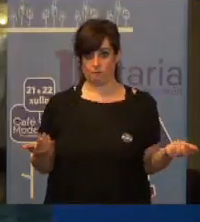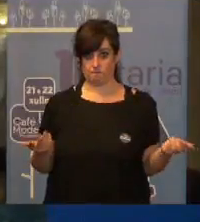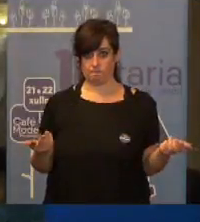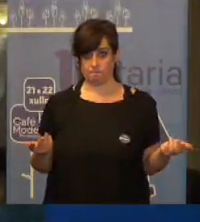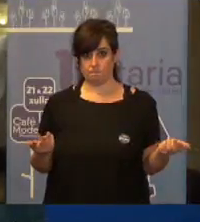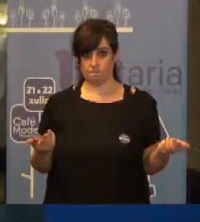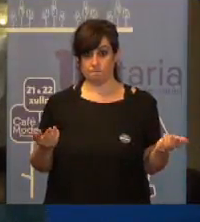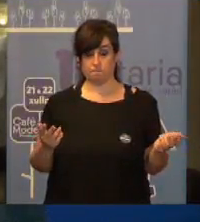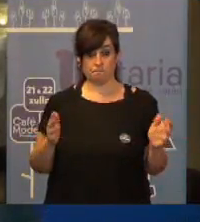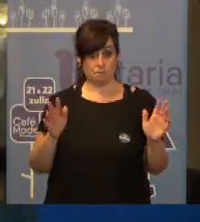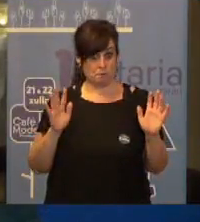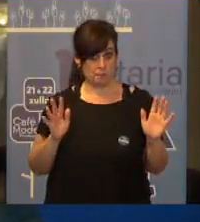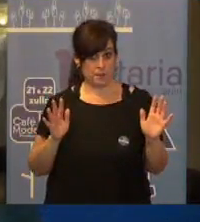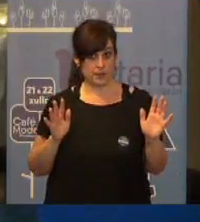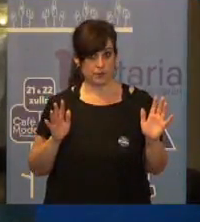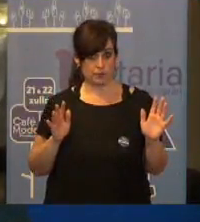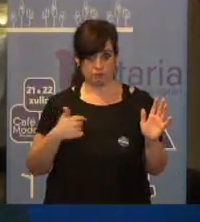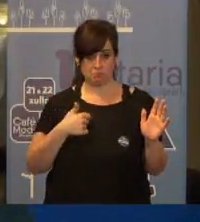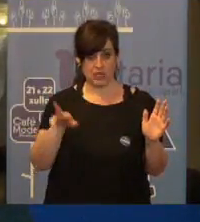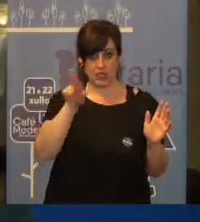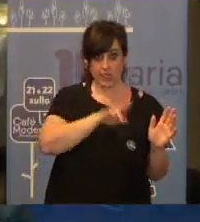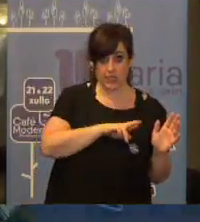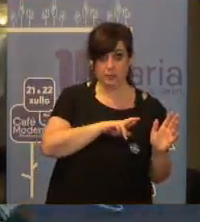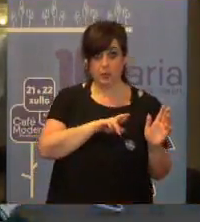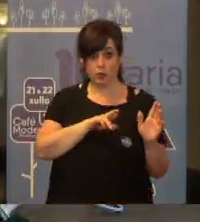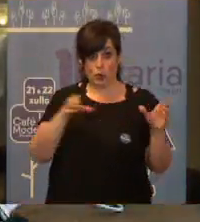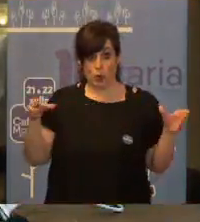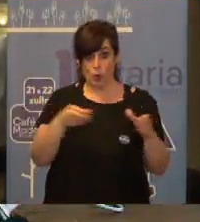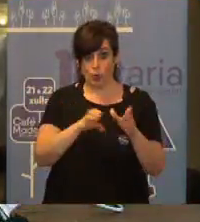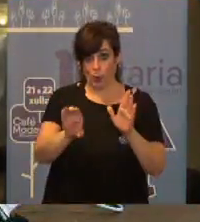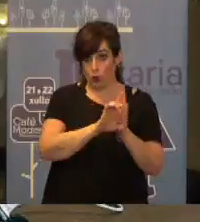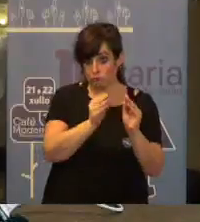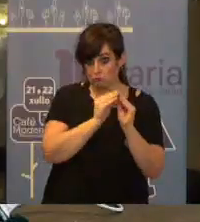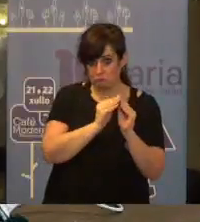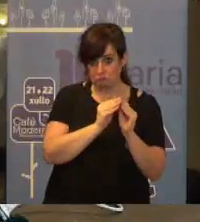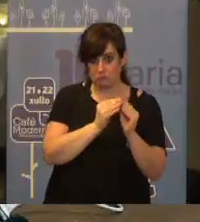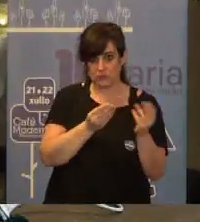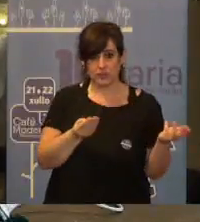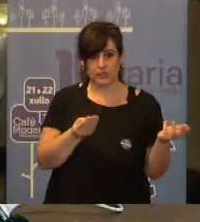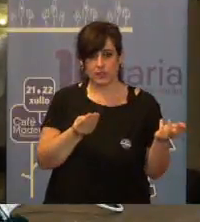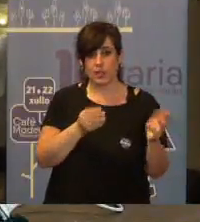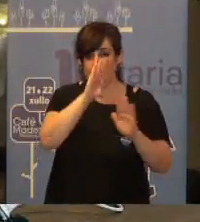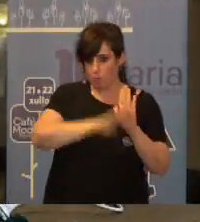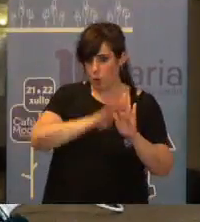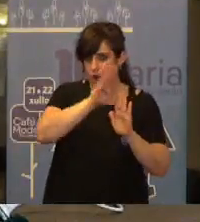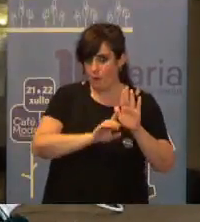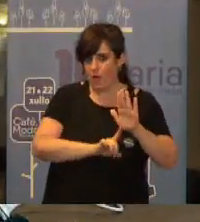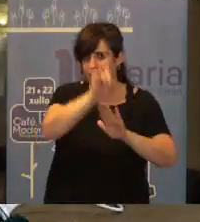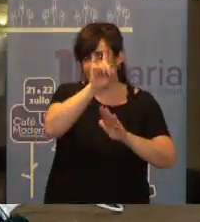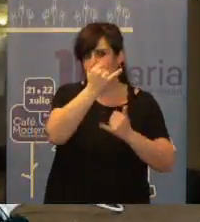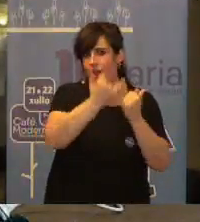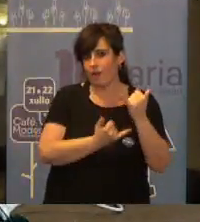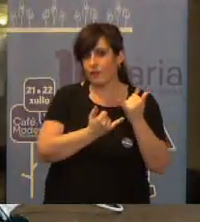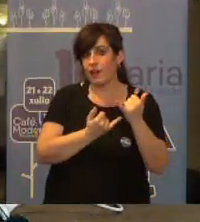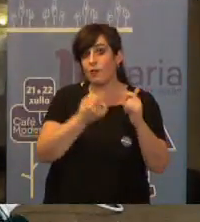que realmente, repito, as forzas progresistas o que fan é desenvolver programas de defensa